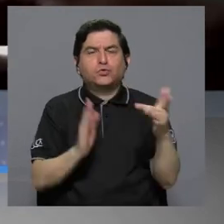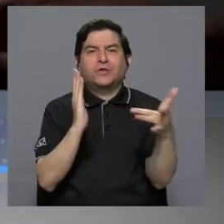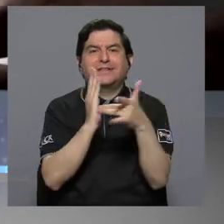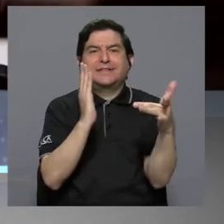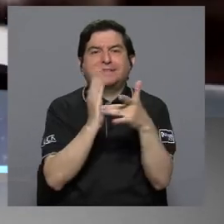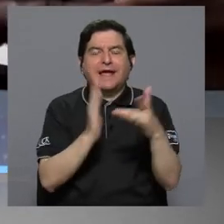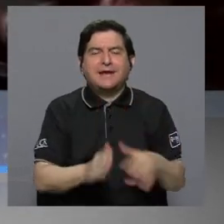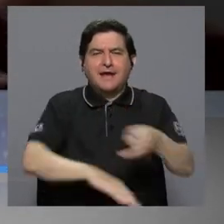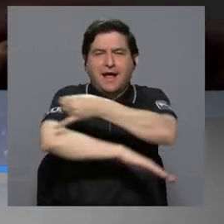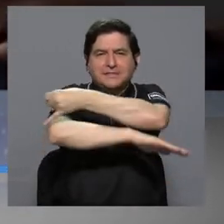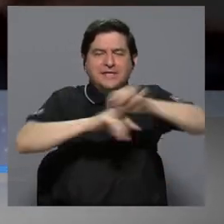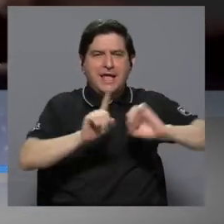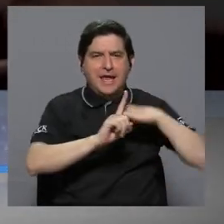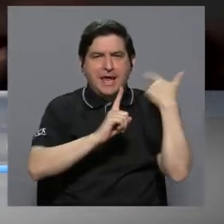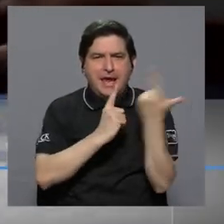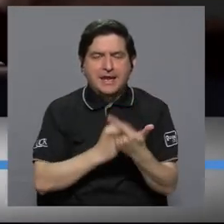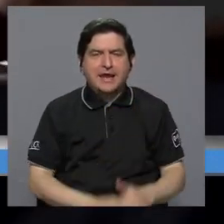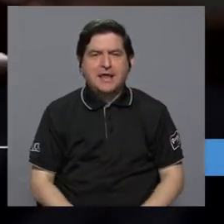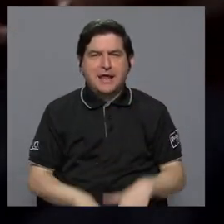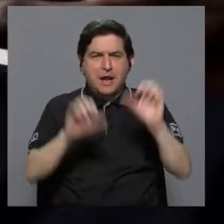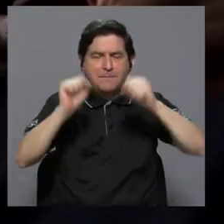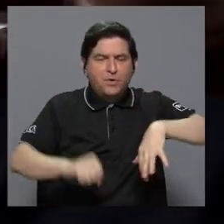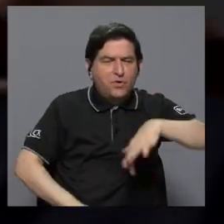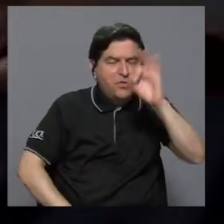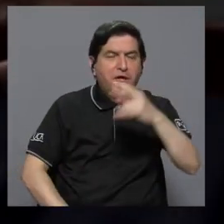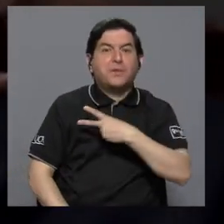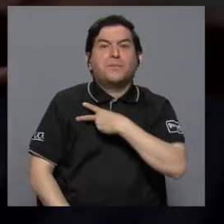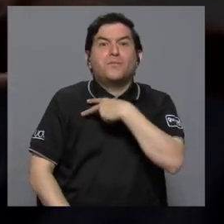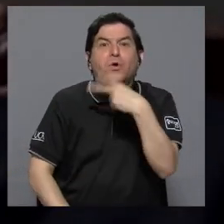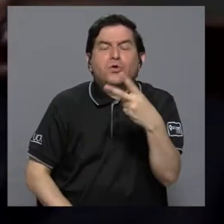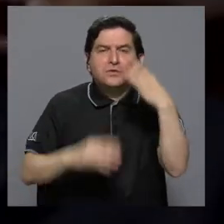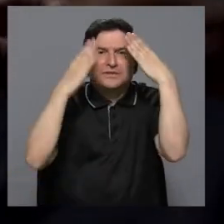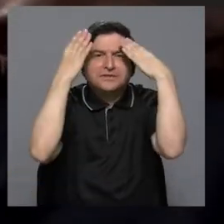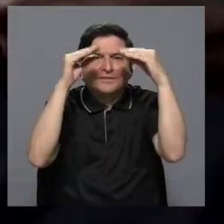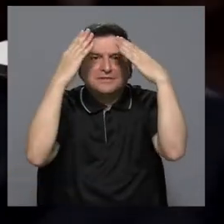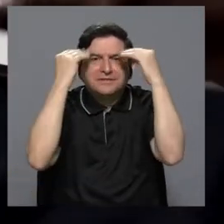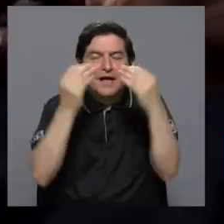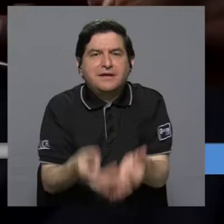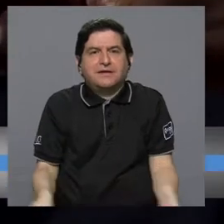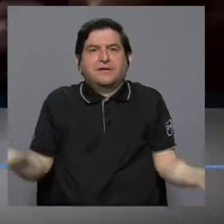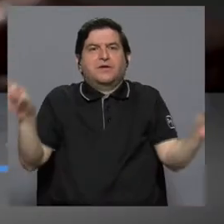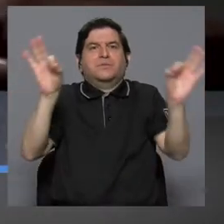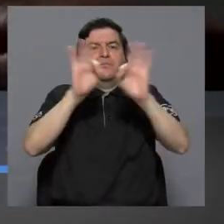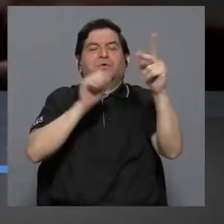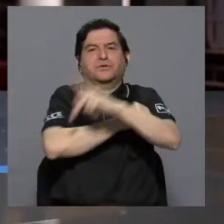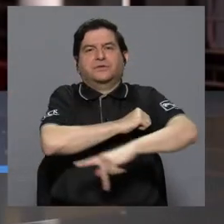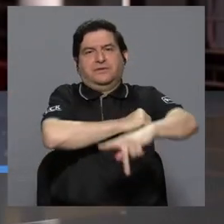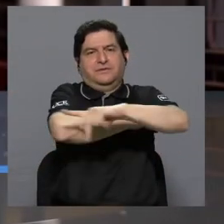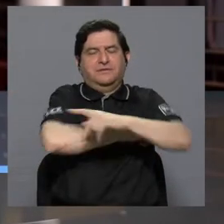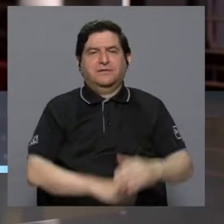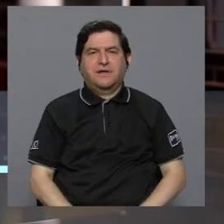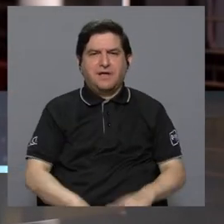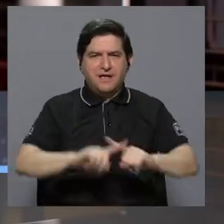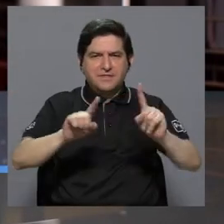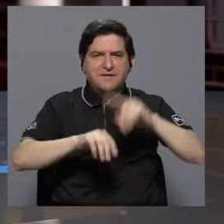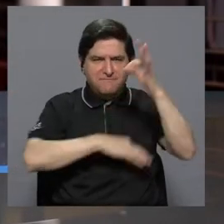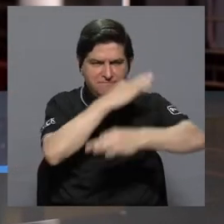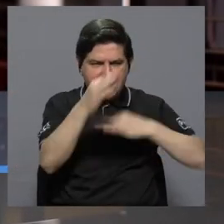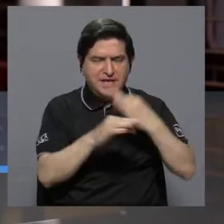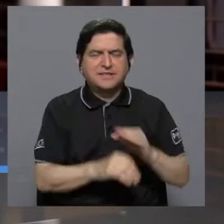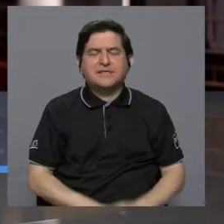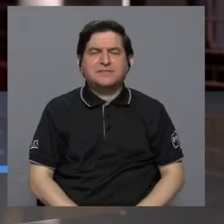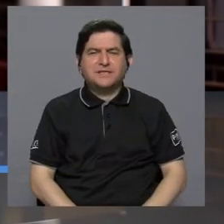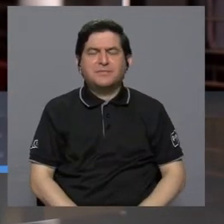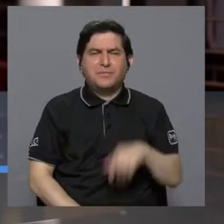técnicas de ingeniería social para obtener de manera voluntaria información relevante para el país. Hay varios tipos de